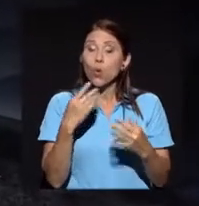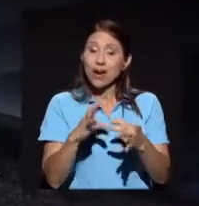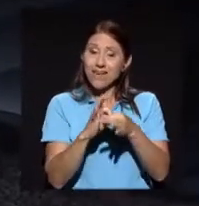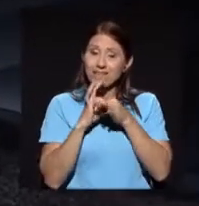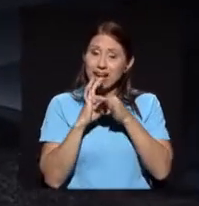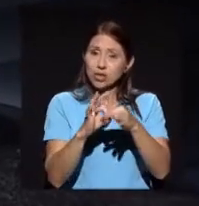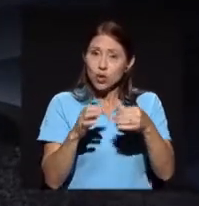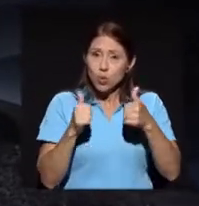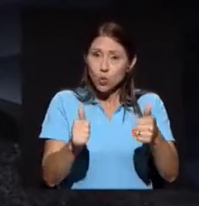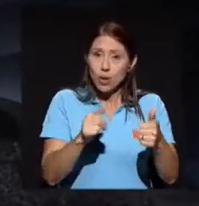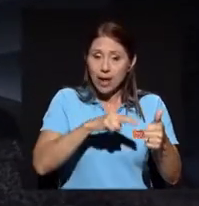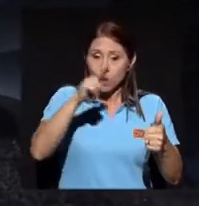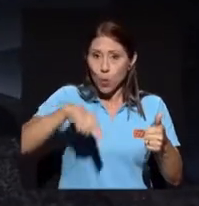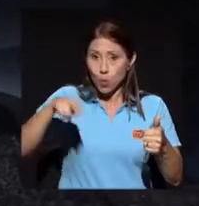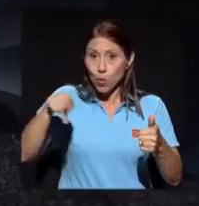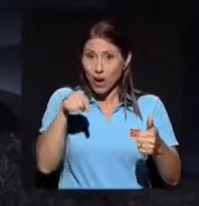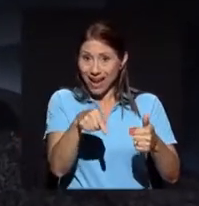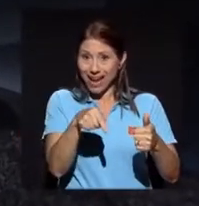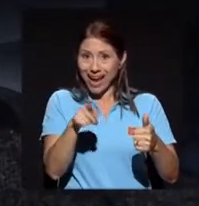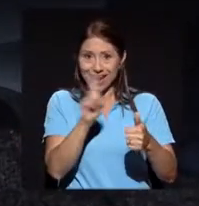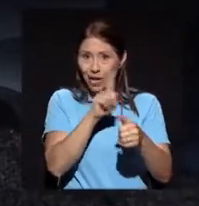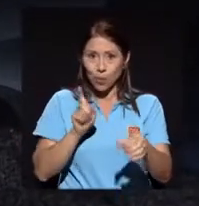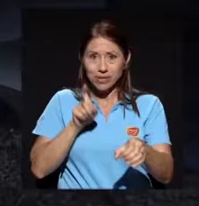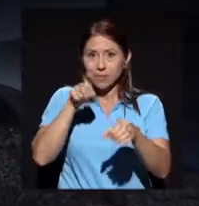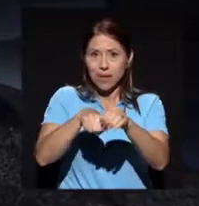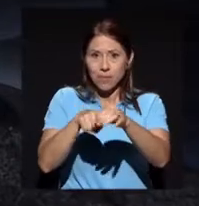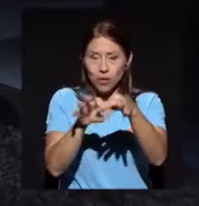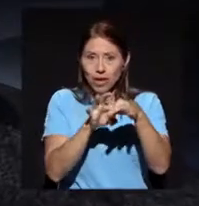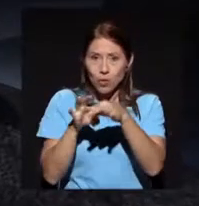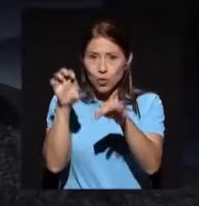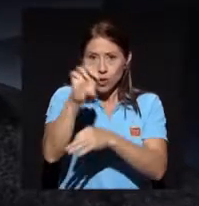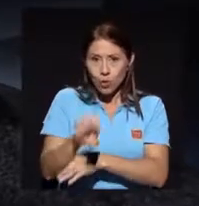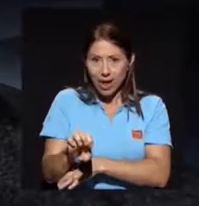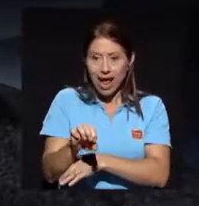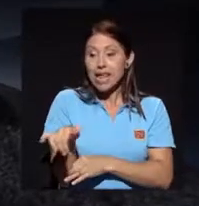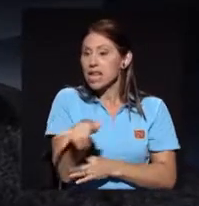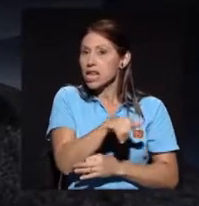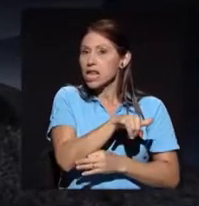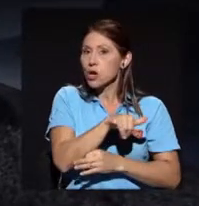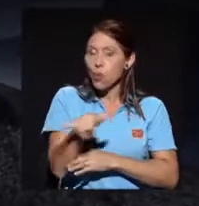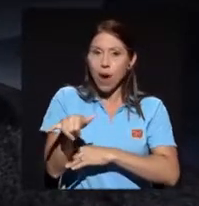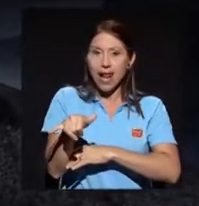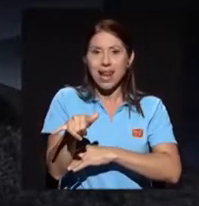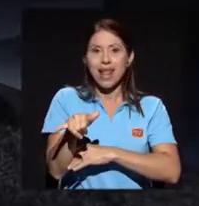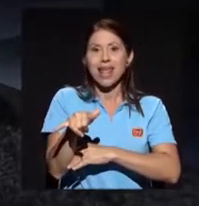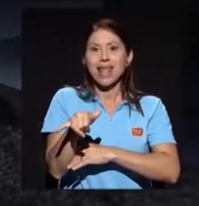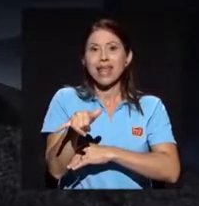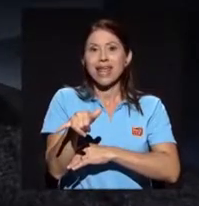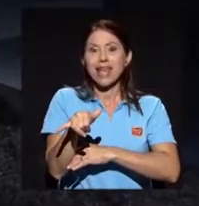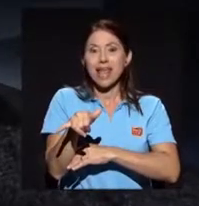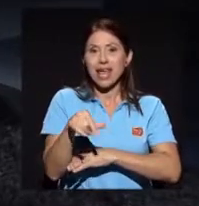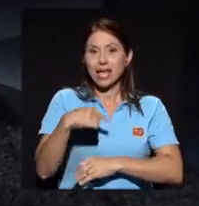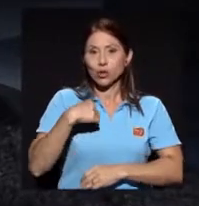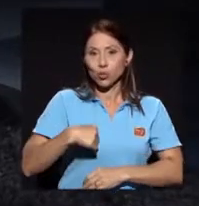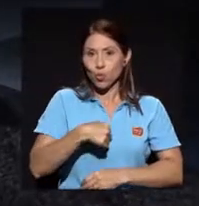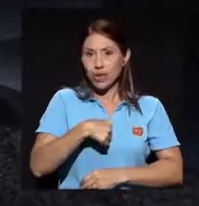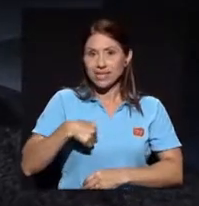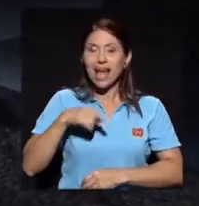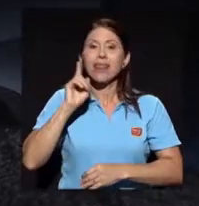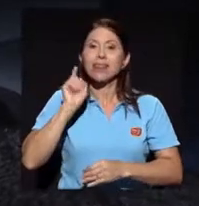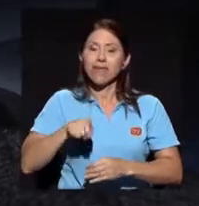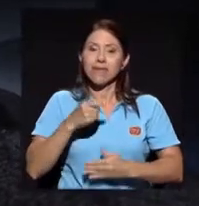noruego no es miembro de la unión europea tienen que contribuir igual que suiza a la unión y además en el caso de